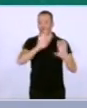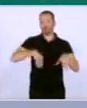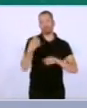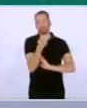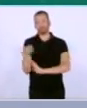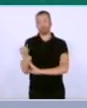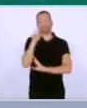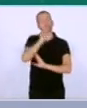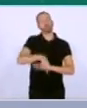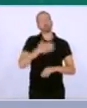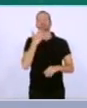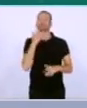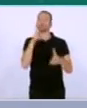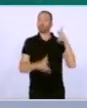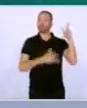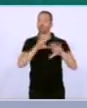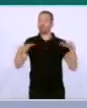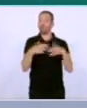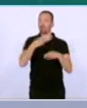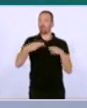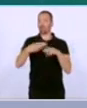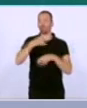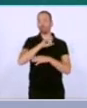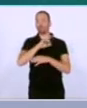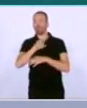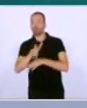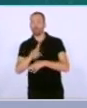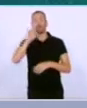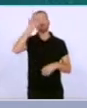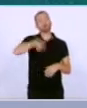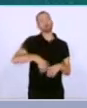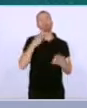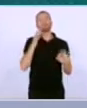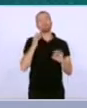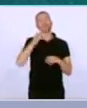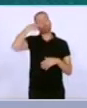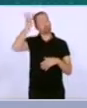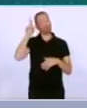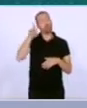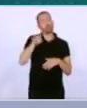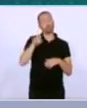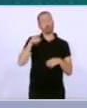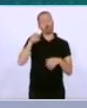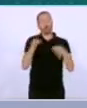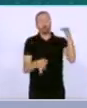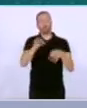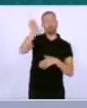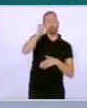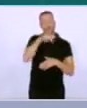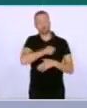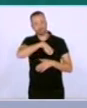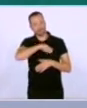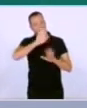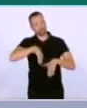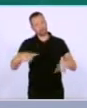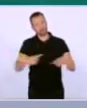hacer que puitemón fuese juzgado en España hizo Exactamente lo contrario y precisamente por